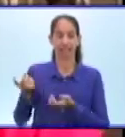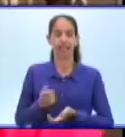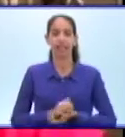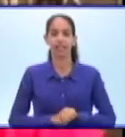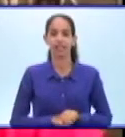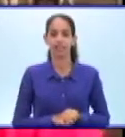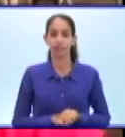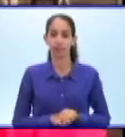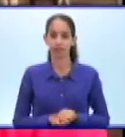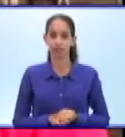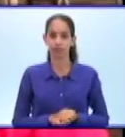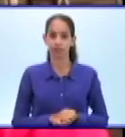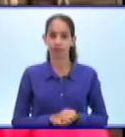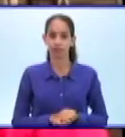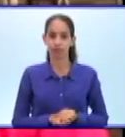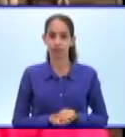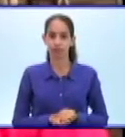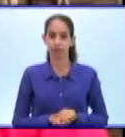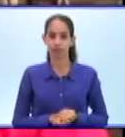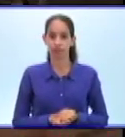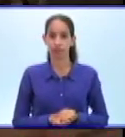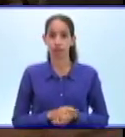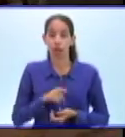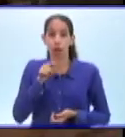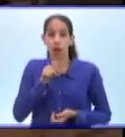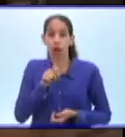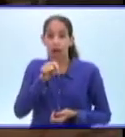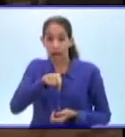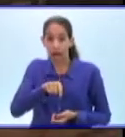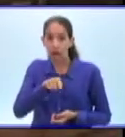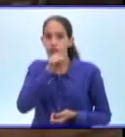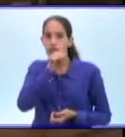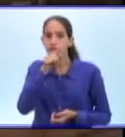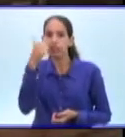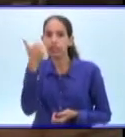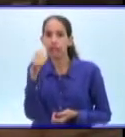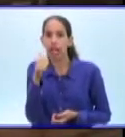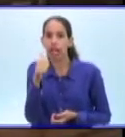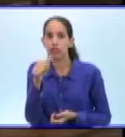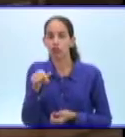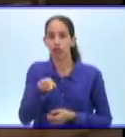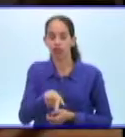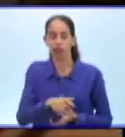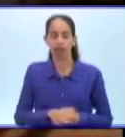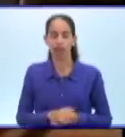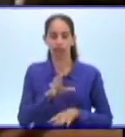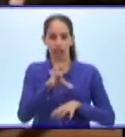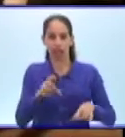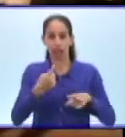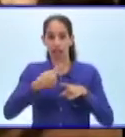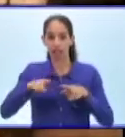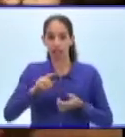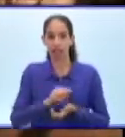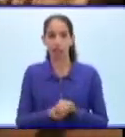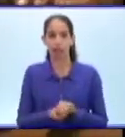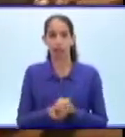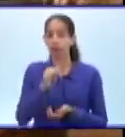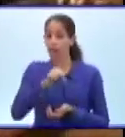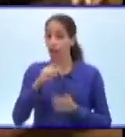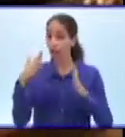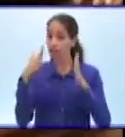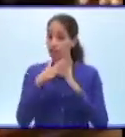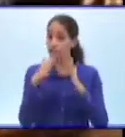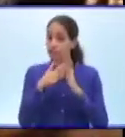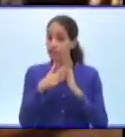11 chivos. ¿Y has llegado a tener hasta cuánto? Hasta 110. Desde hace 2 años y medio se asentó con su familia en la finca La Negrita, algo más de 13 hectáreas